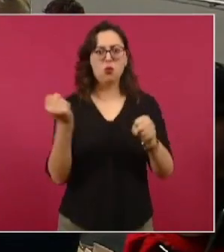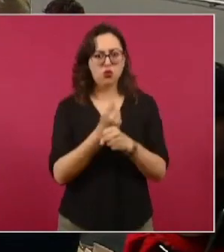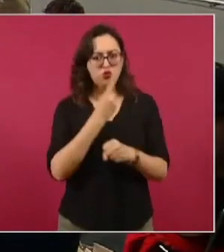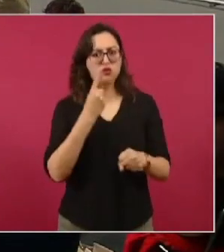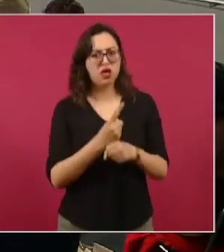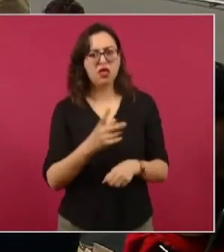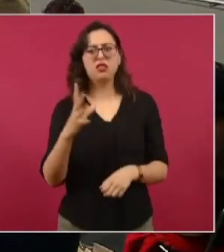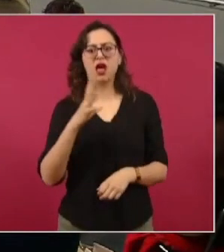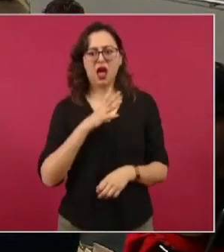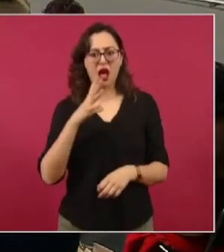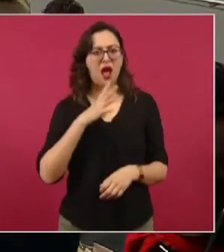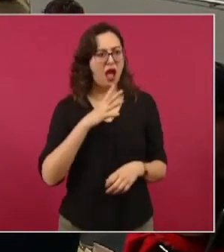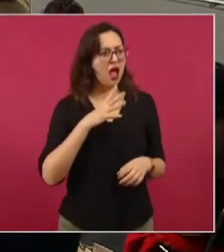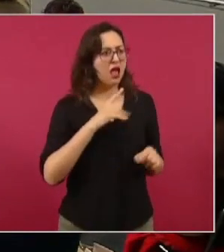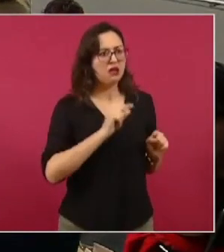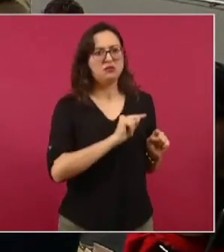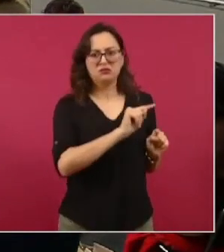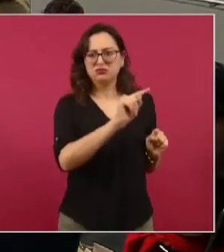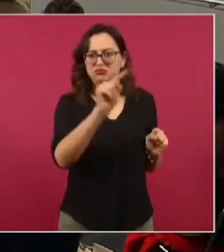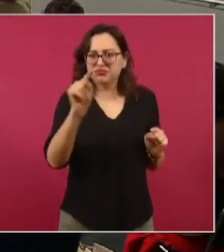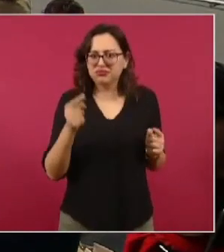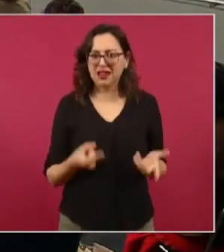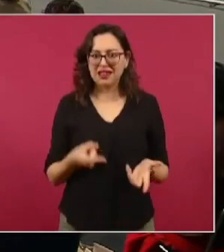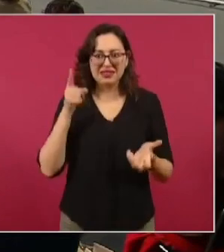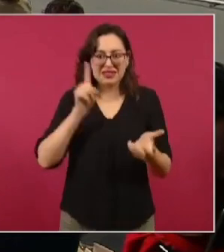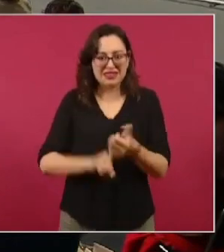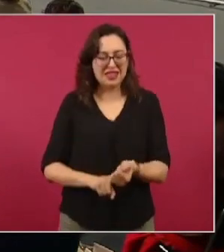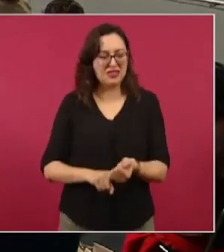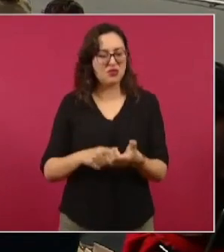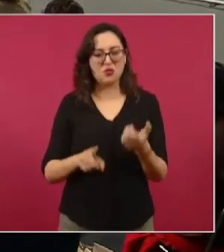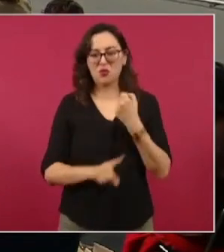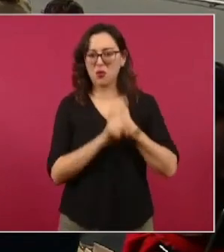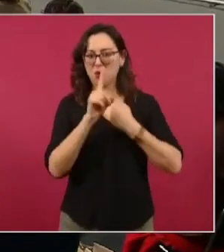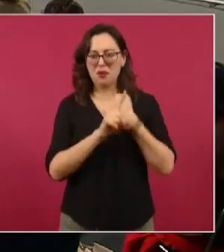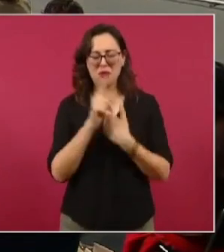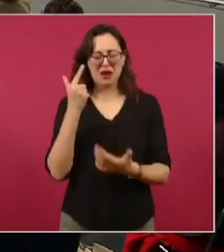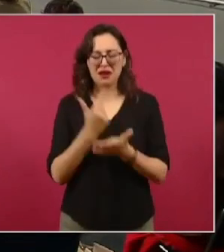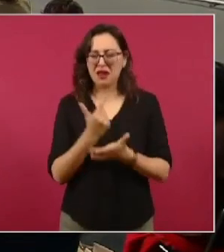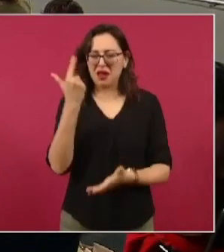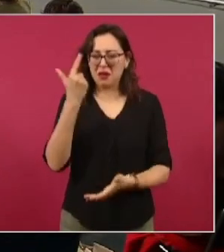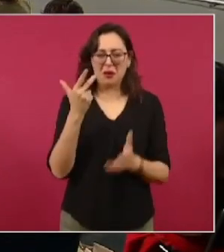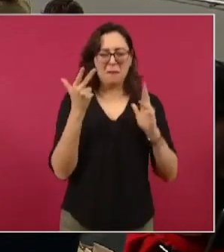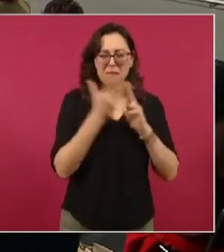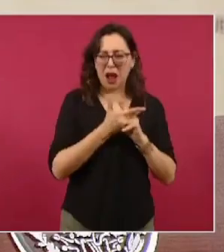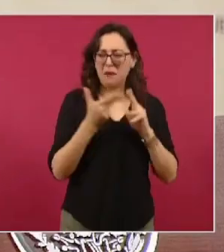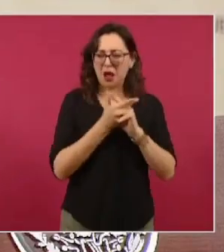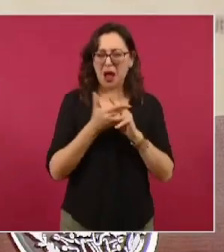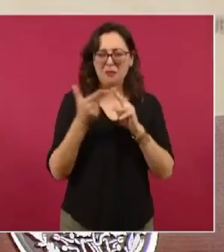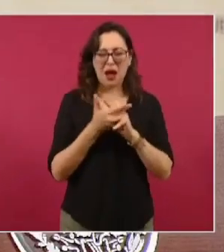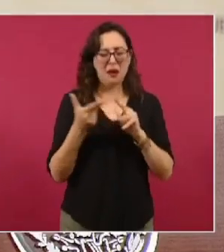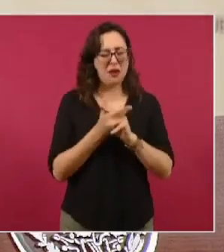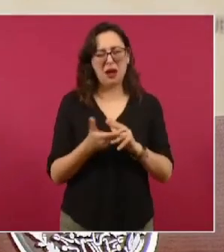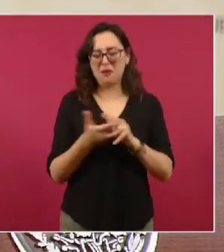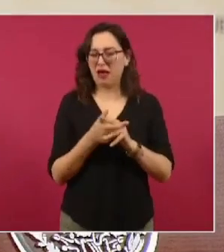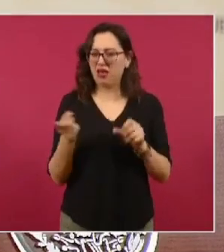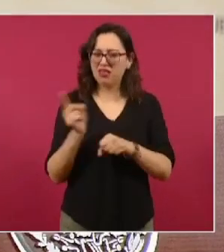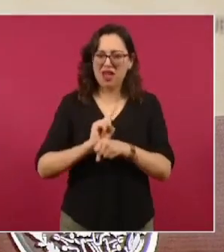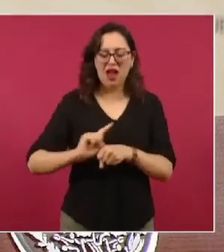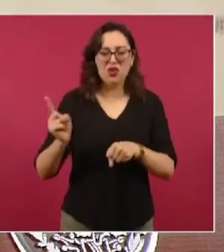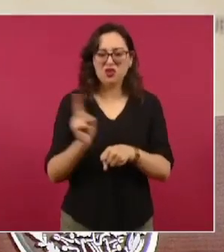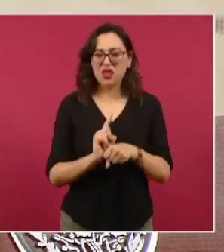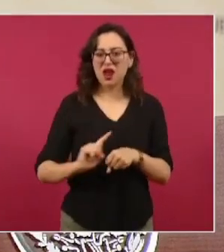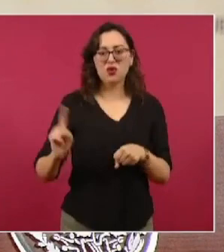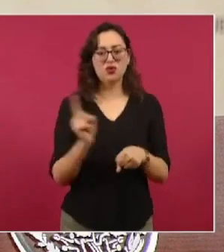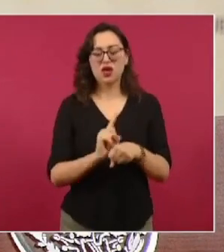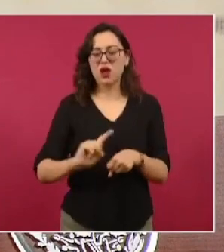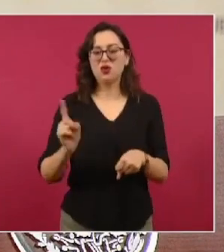no la la la del fin de semana tantos homicidios tiene que ver